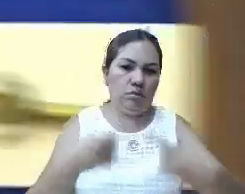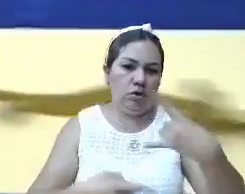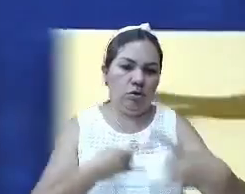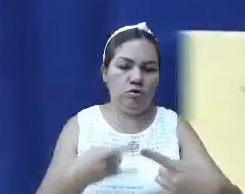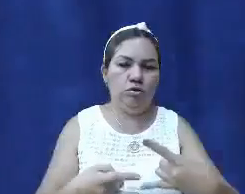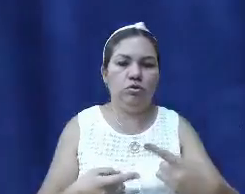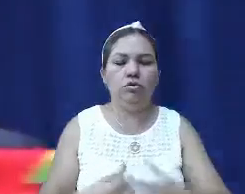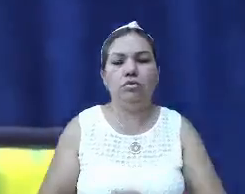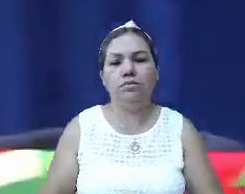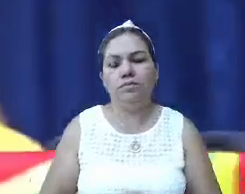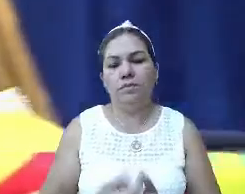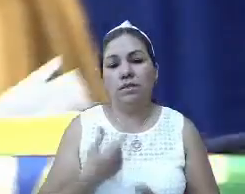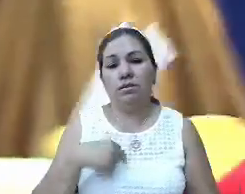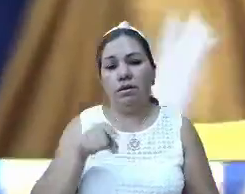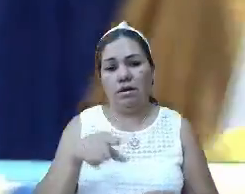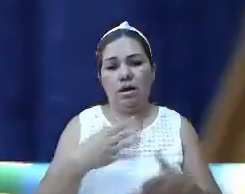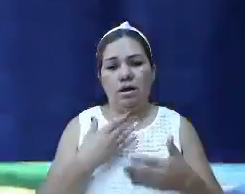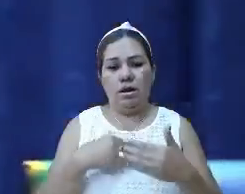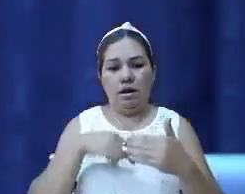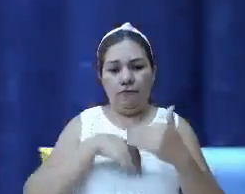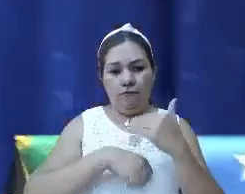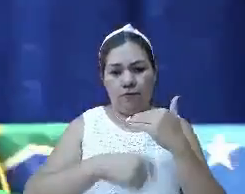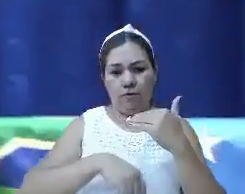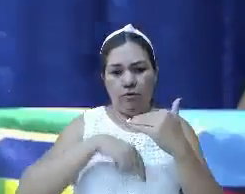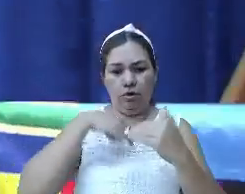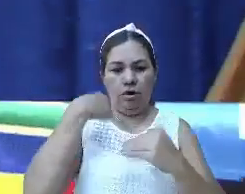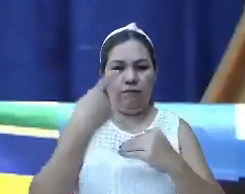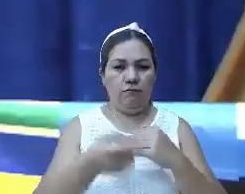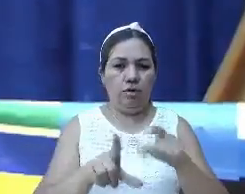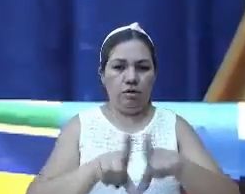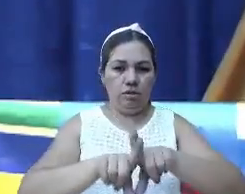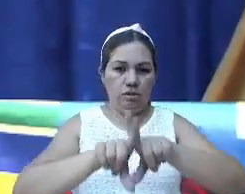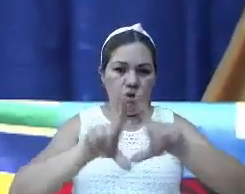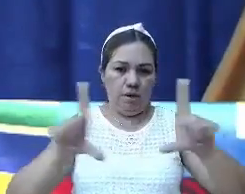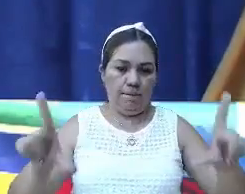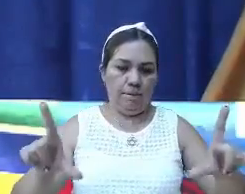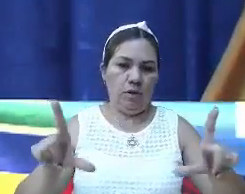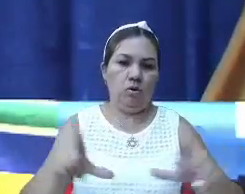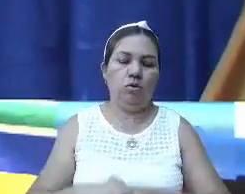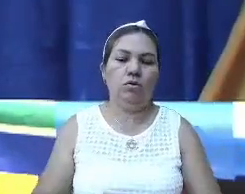que si se dejan limpiar por dentro y por fuera,